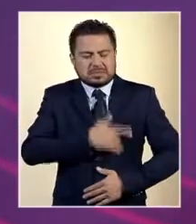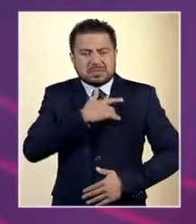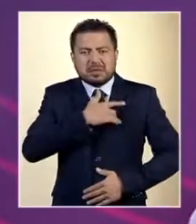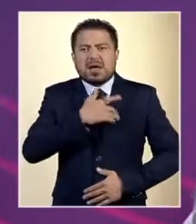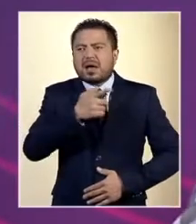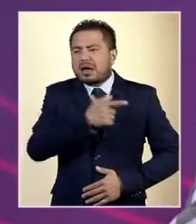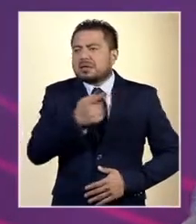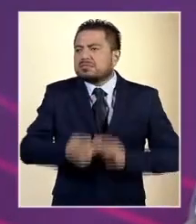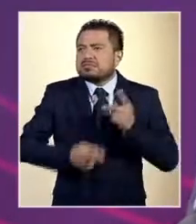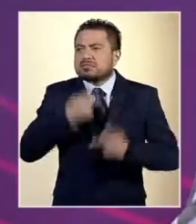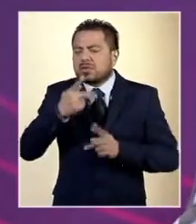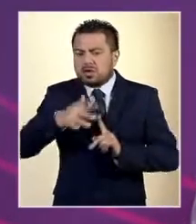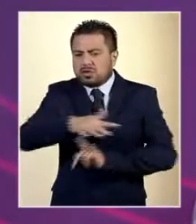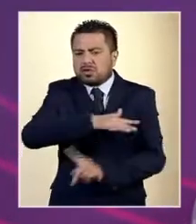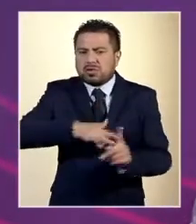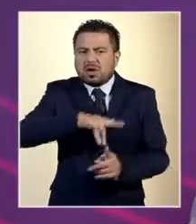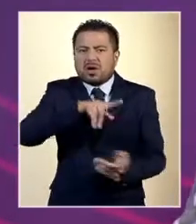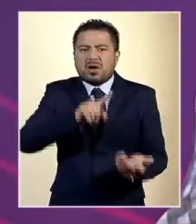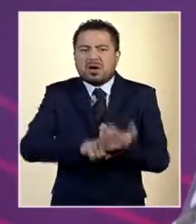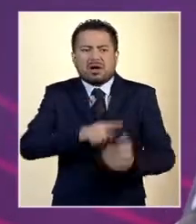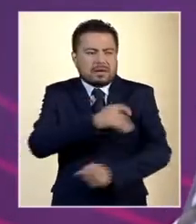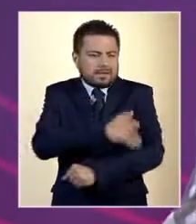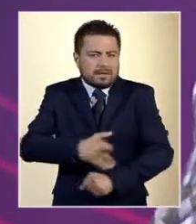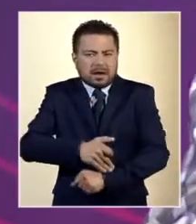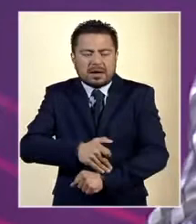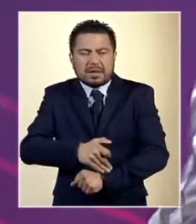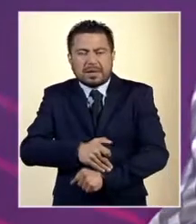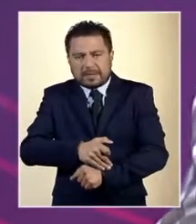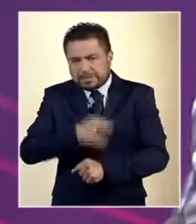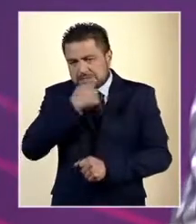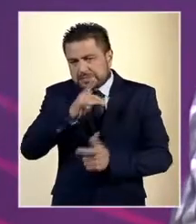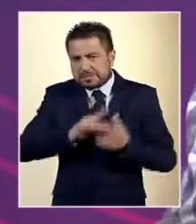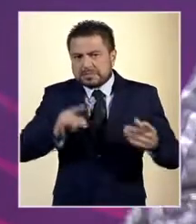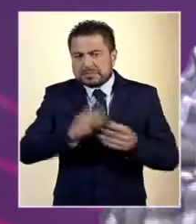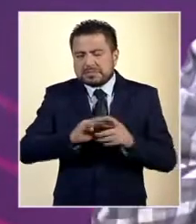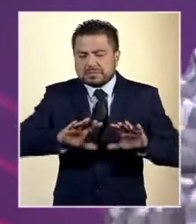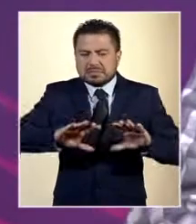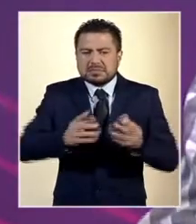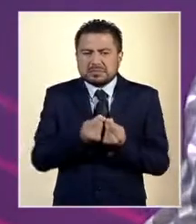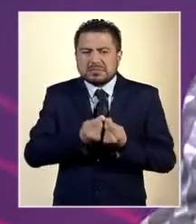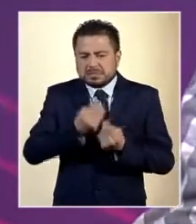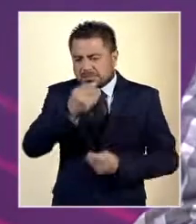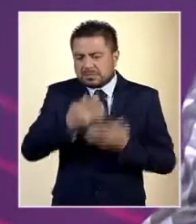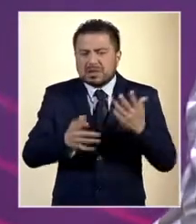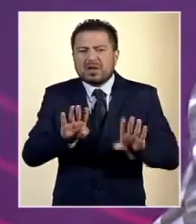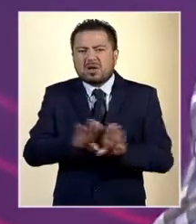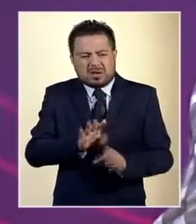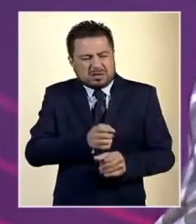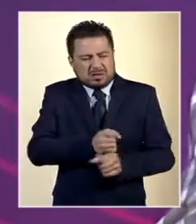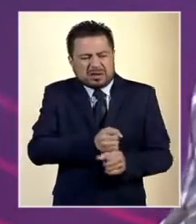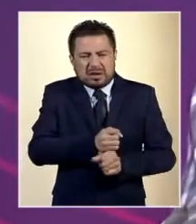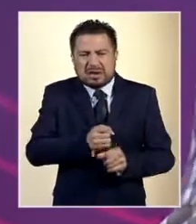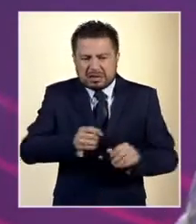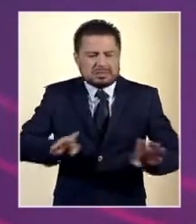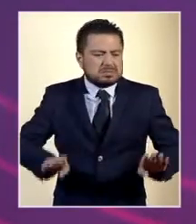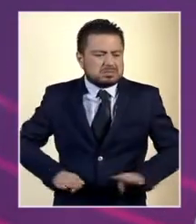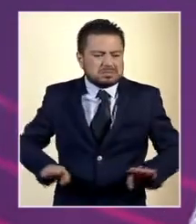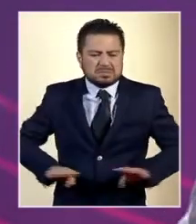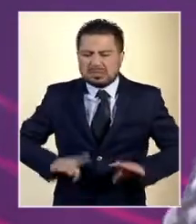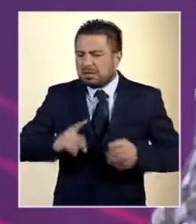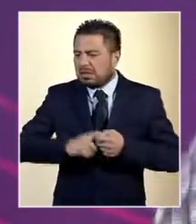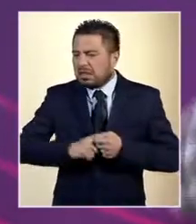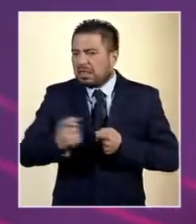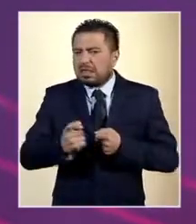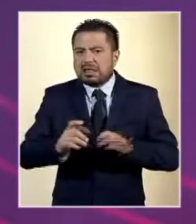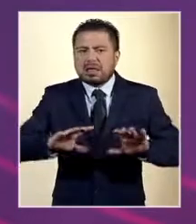ellas hablan de un entorno familiar, digamos, con ciertas características de violencia, con ciertas características de